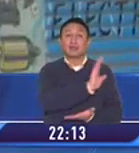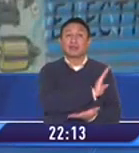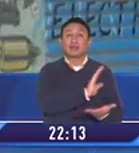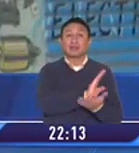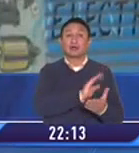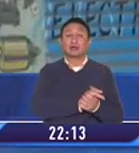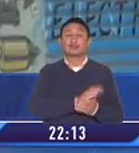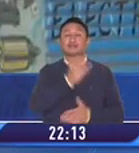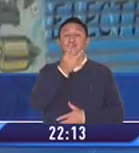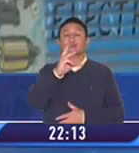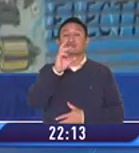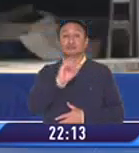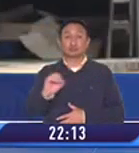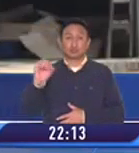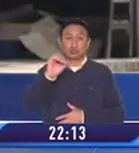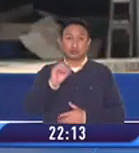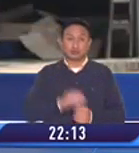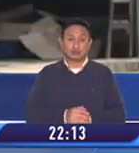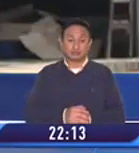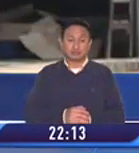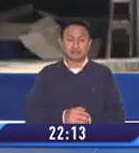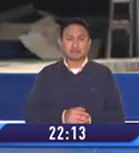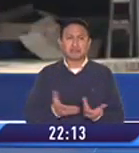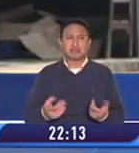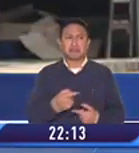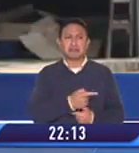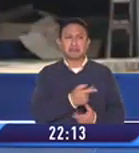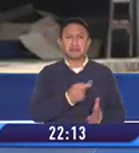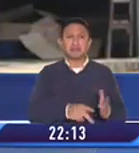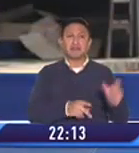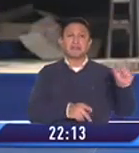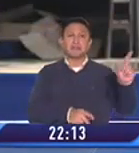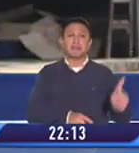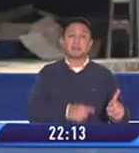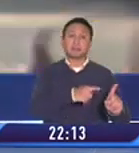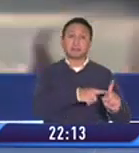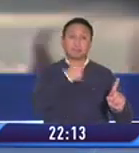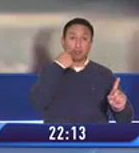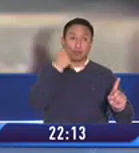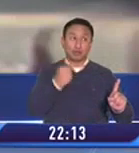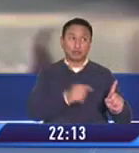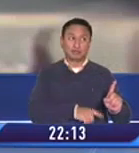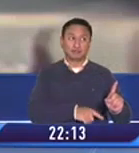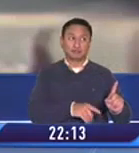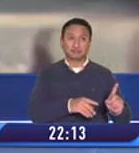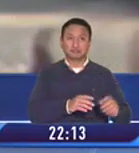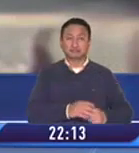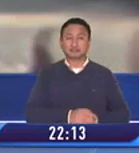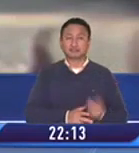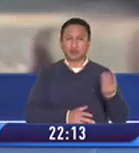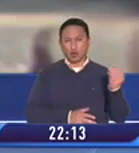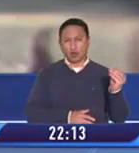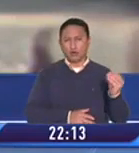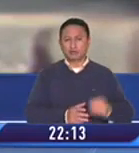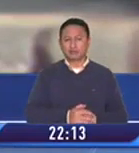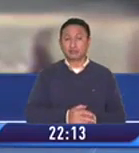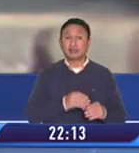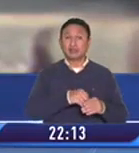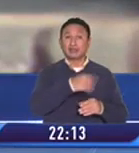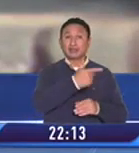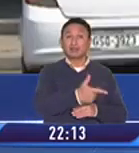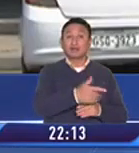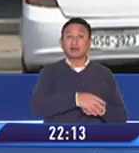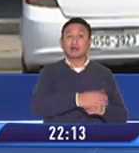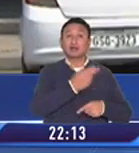cooperativa 16 de octubre. Lo que se sabe es que la víctima fue un hombre de mediana edad que estaba en los exteriores de